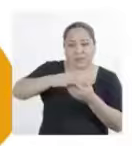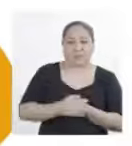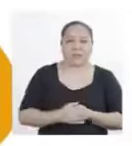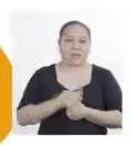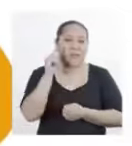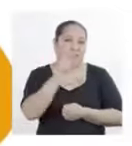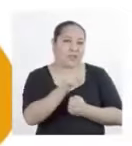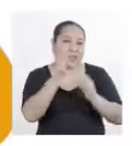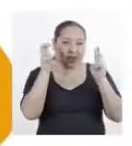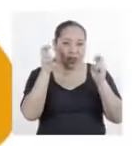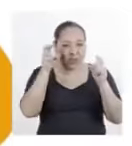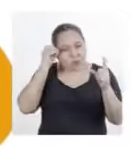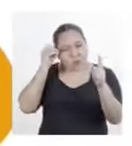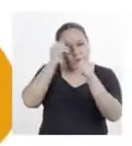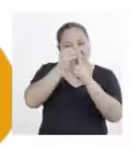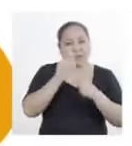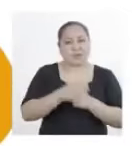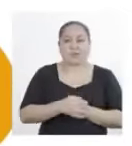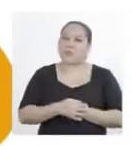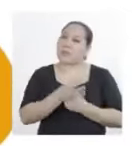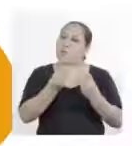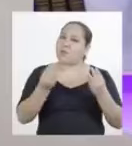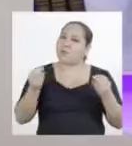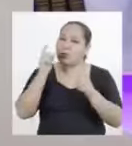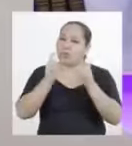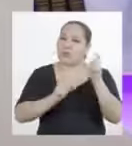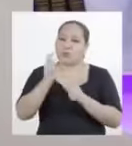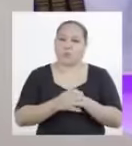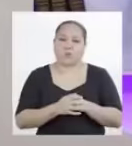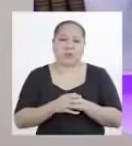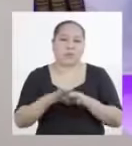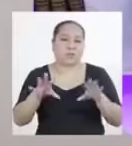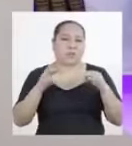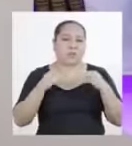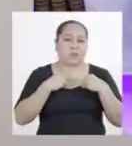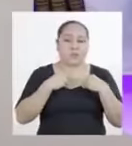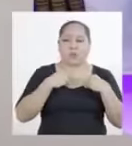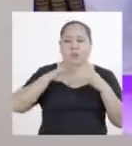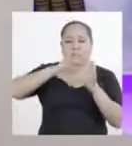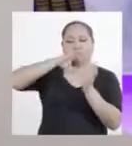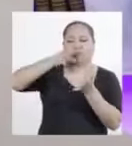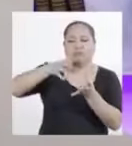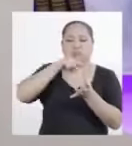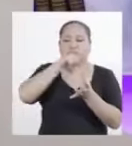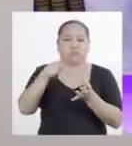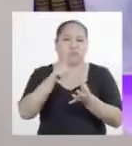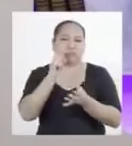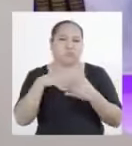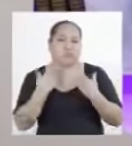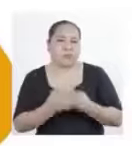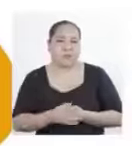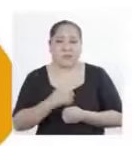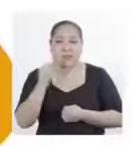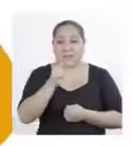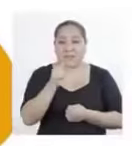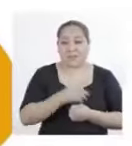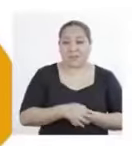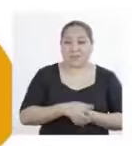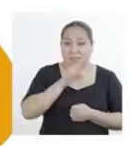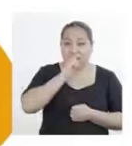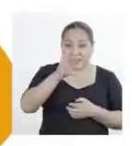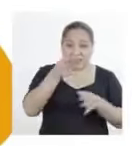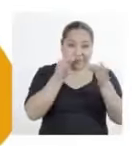la tierra es plana Ahí están la temática y el propósito Porque ya demasiada gente se ha creído un imposible por demasiado tiempo Y a